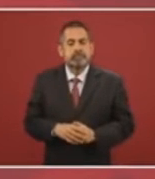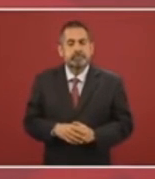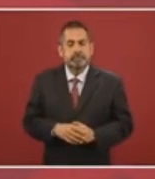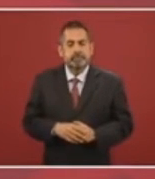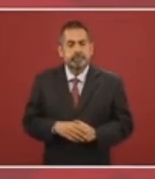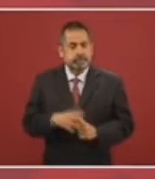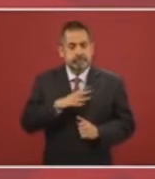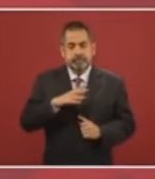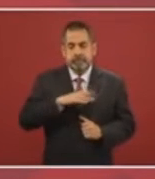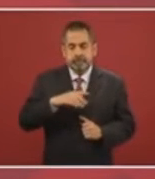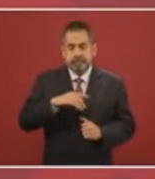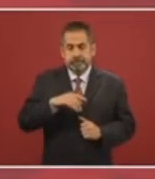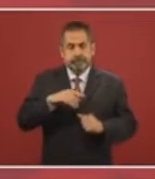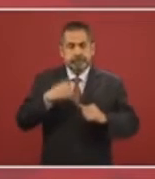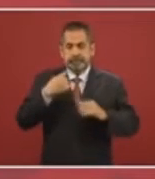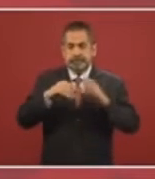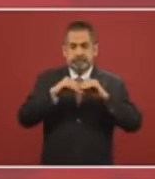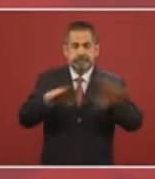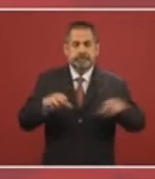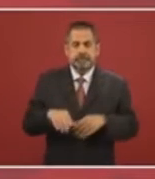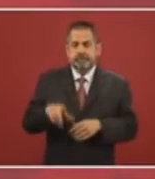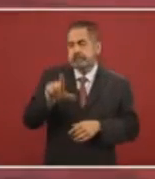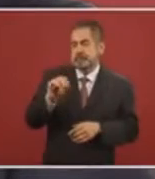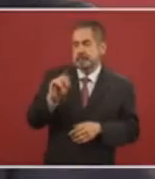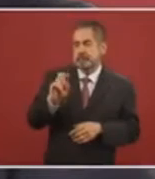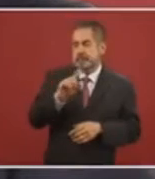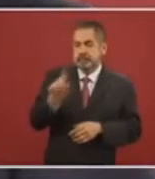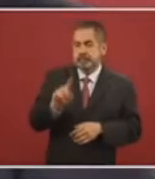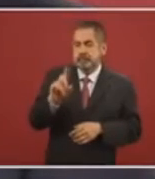un mensaje de López Dóriga